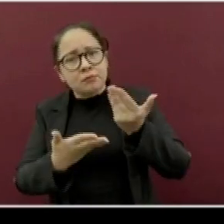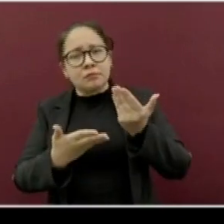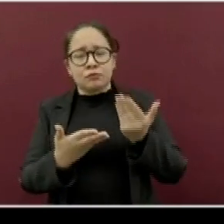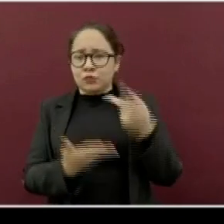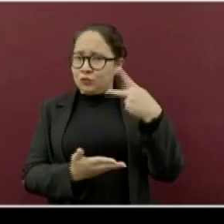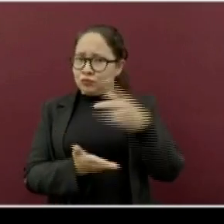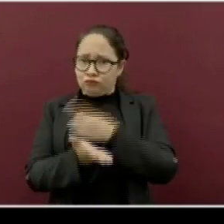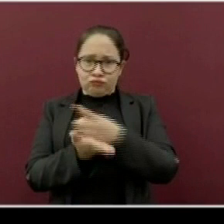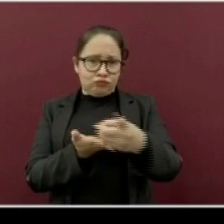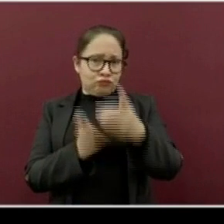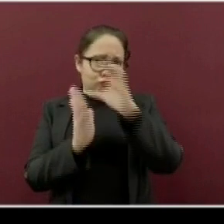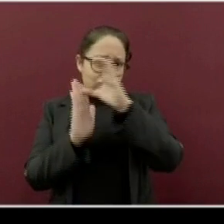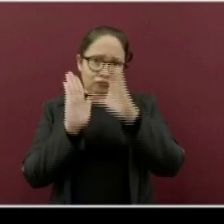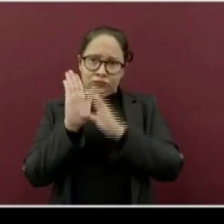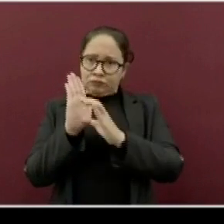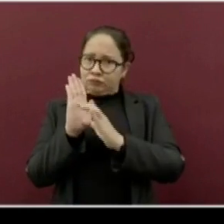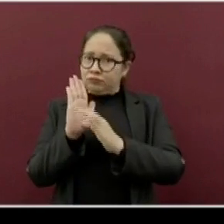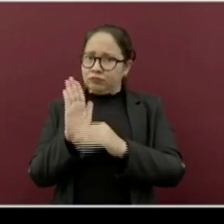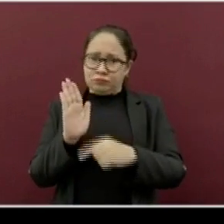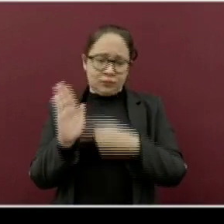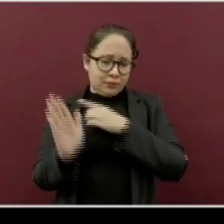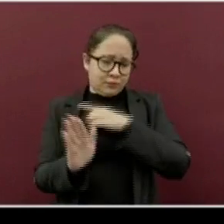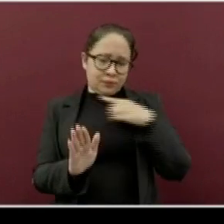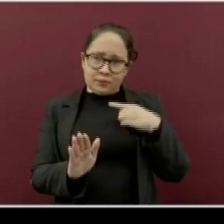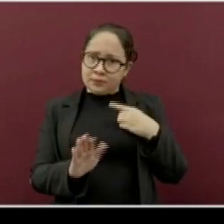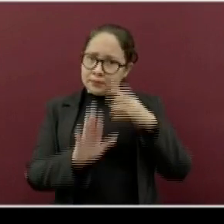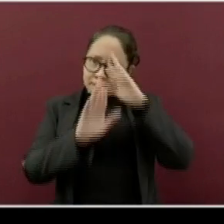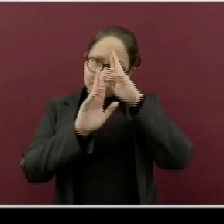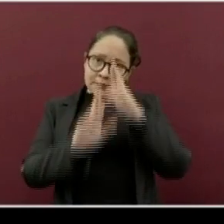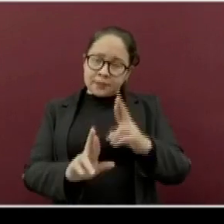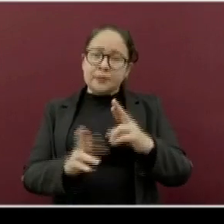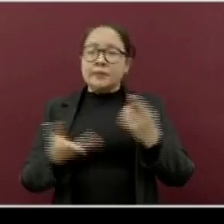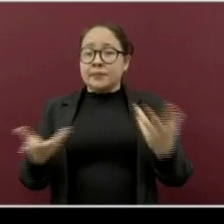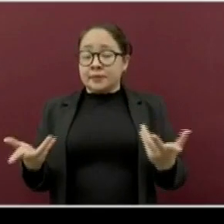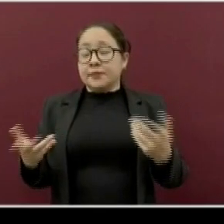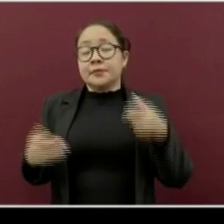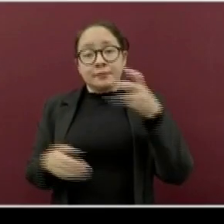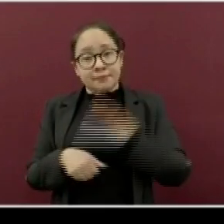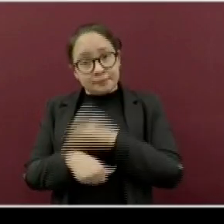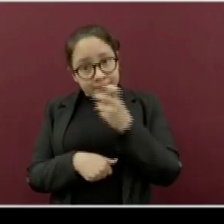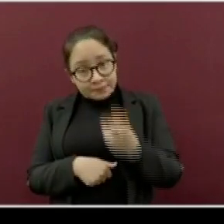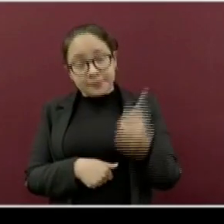por derecho constitucional les corresponde. Y por esto es